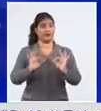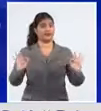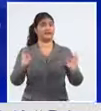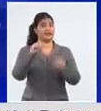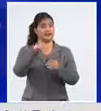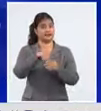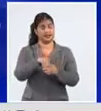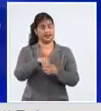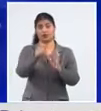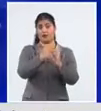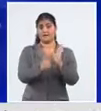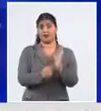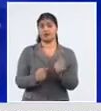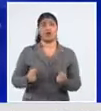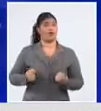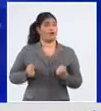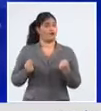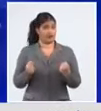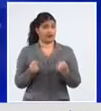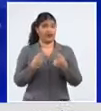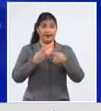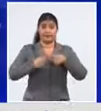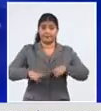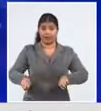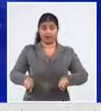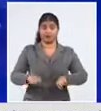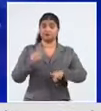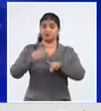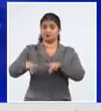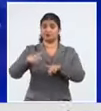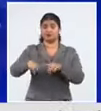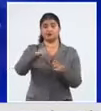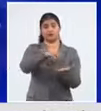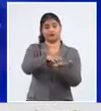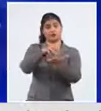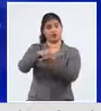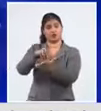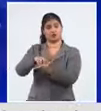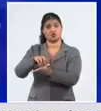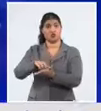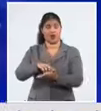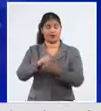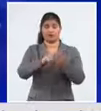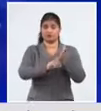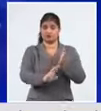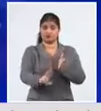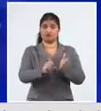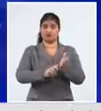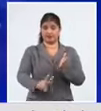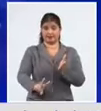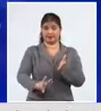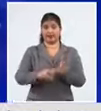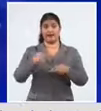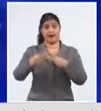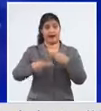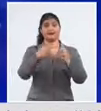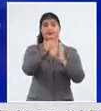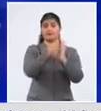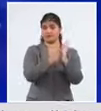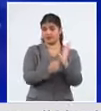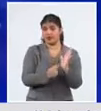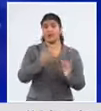restricción. Pero en nuestro propio país, pues se puede lograr cuando se hacen estas cosas.